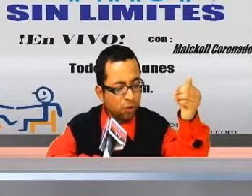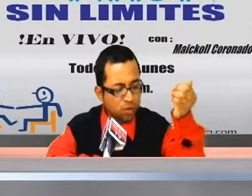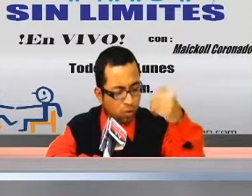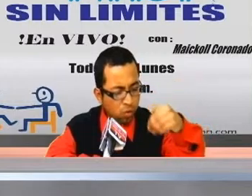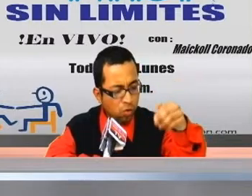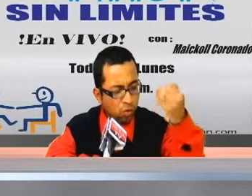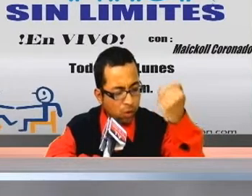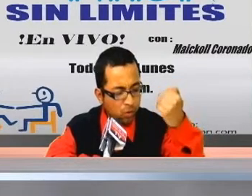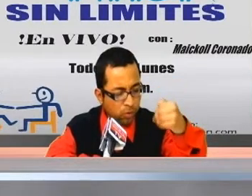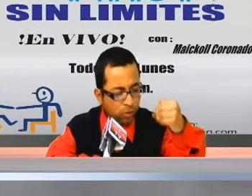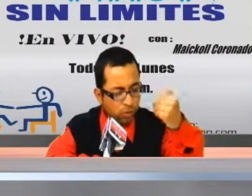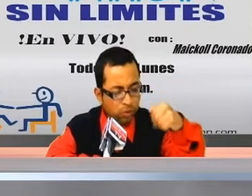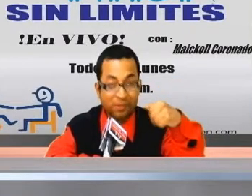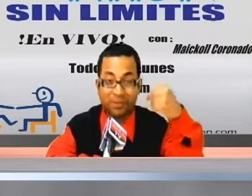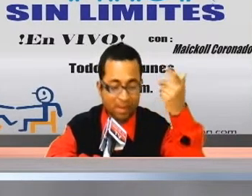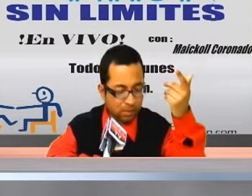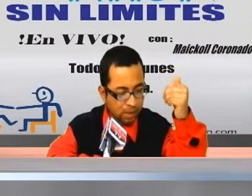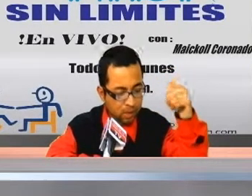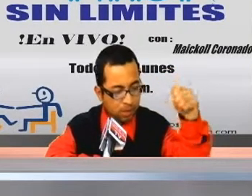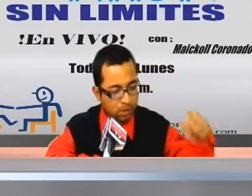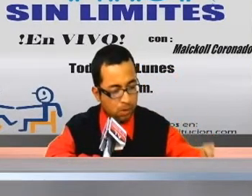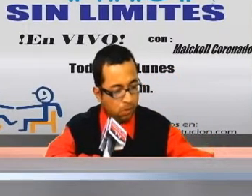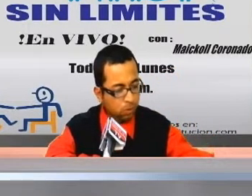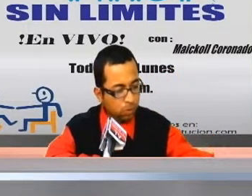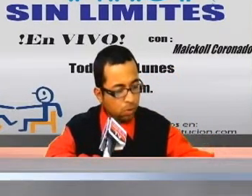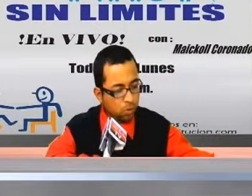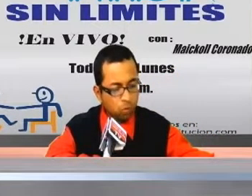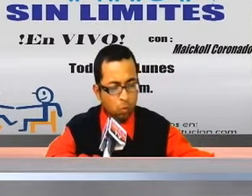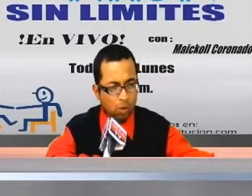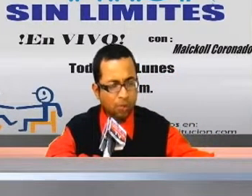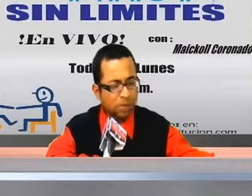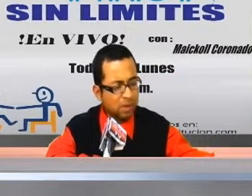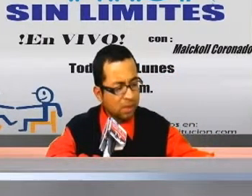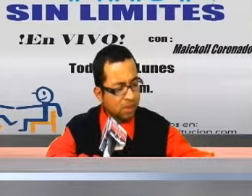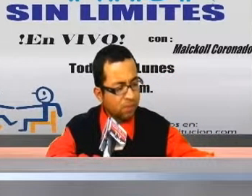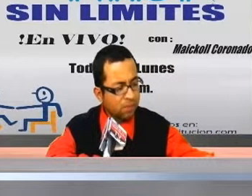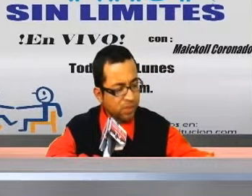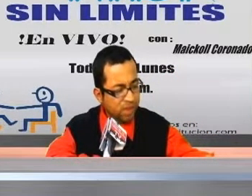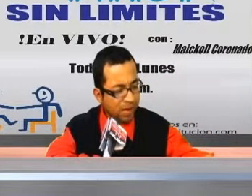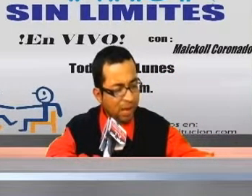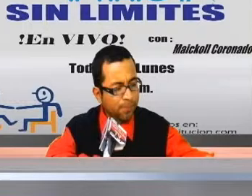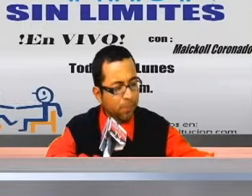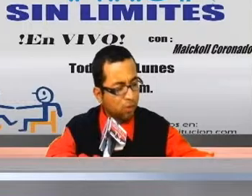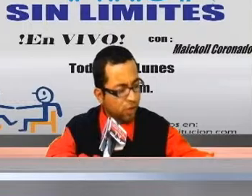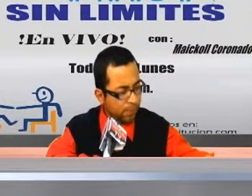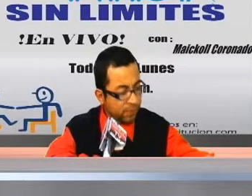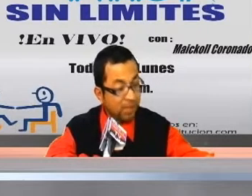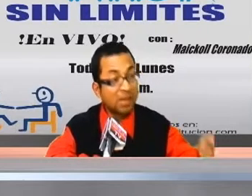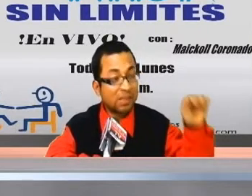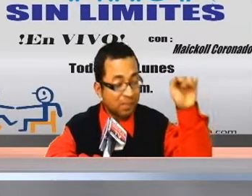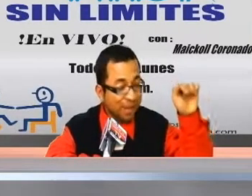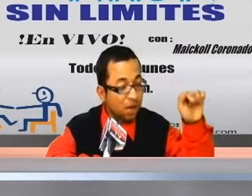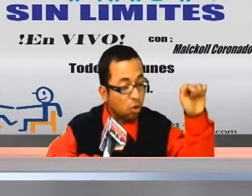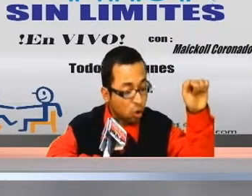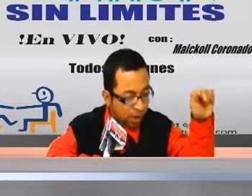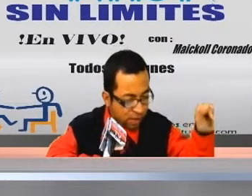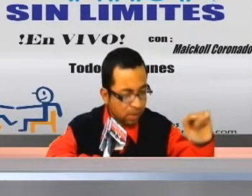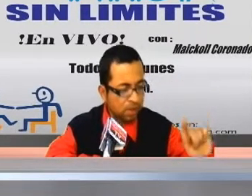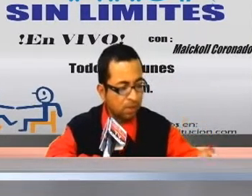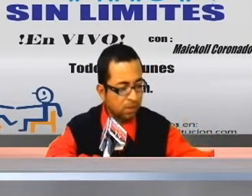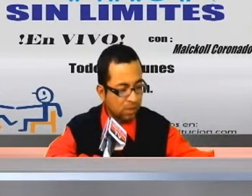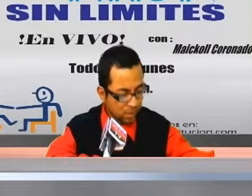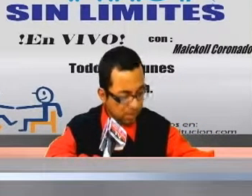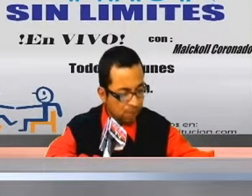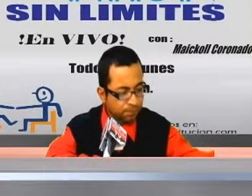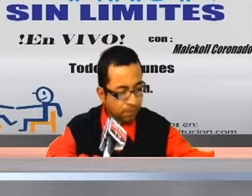en coordinación con el gobierno regional de Tacna, con la finalidad de beneficiar a la persona con discapacidad de la